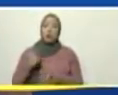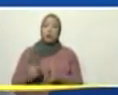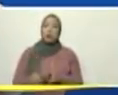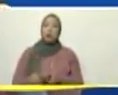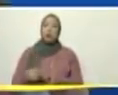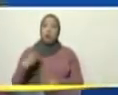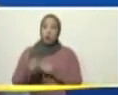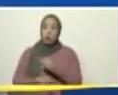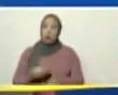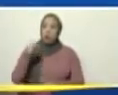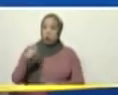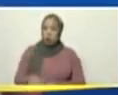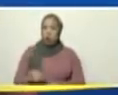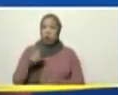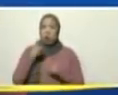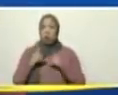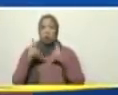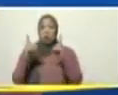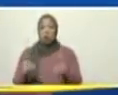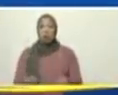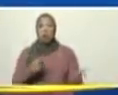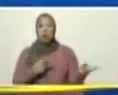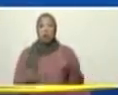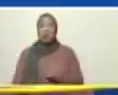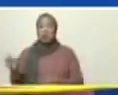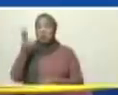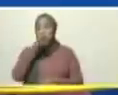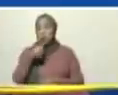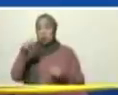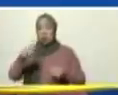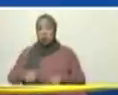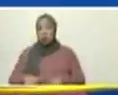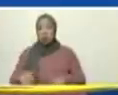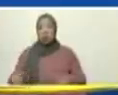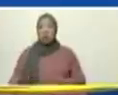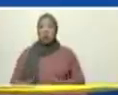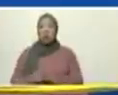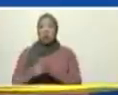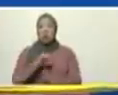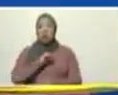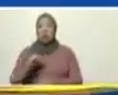en este país donde todos dicen que no hay separación de poderes,